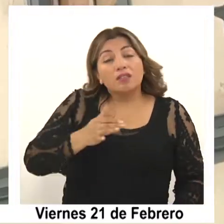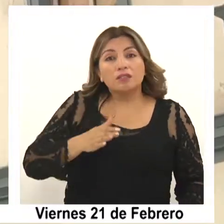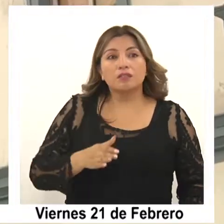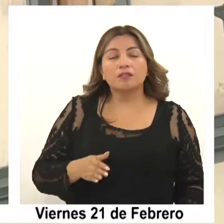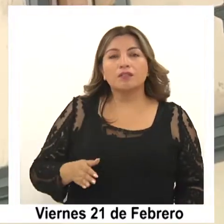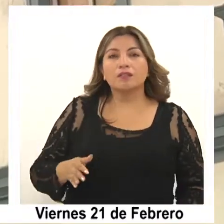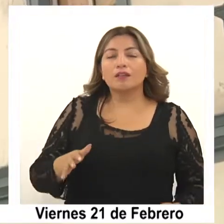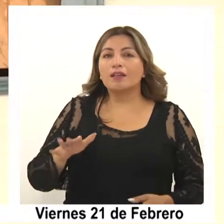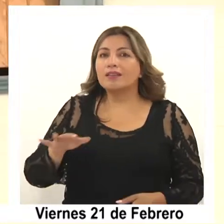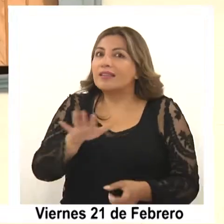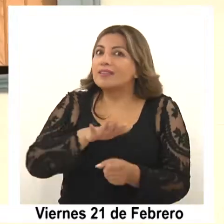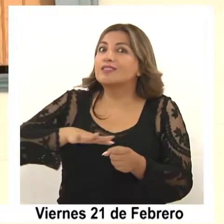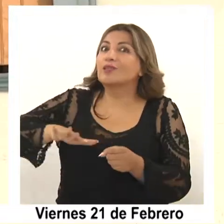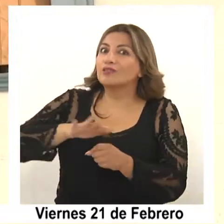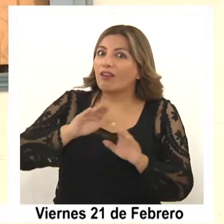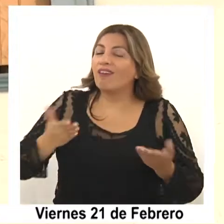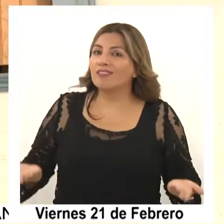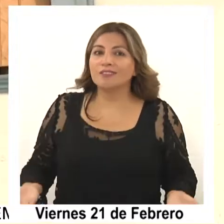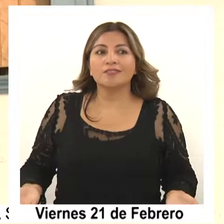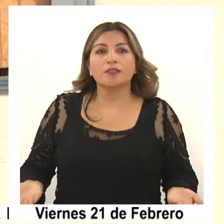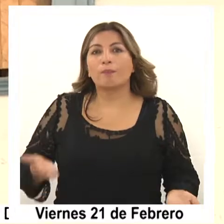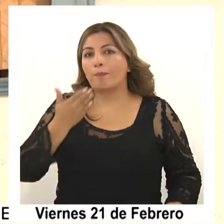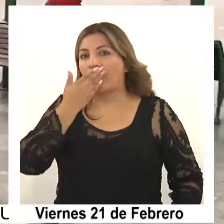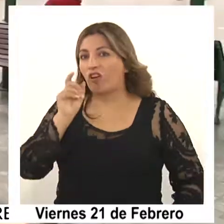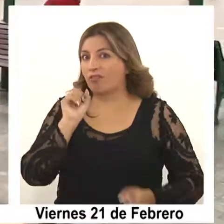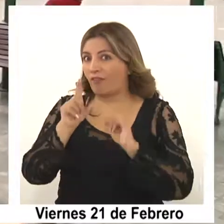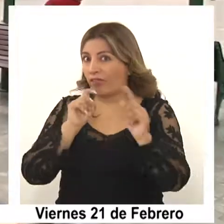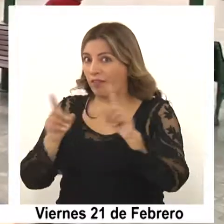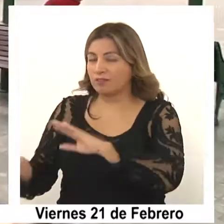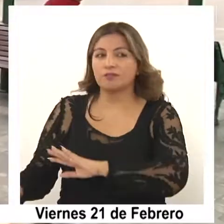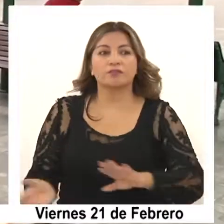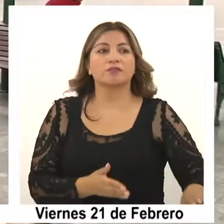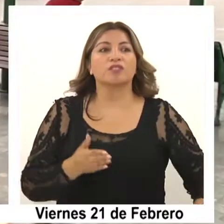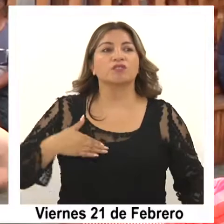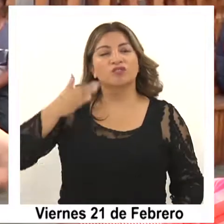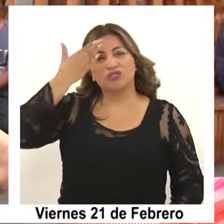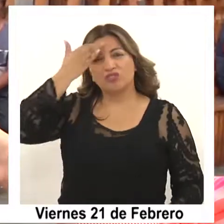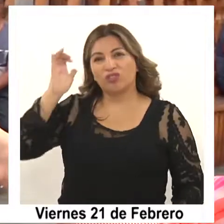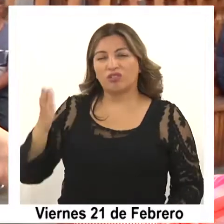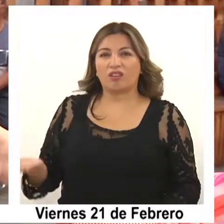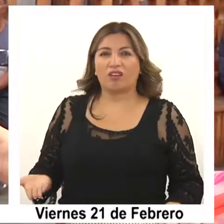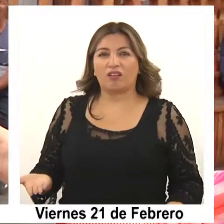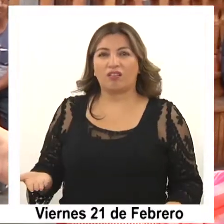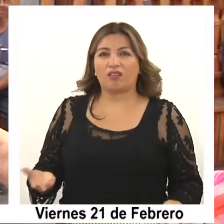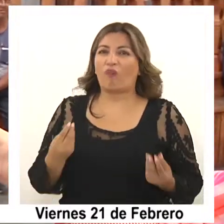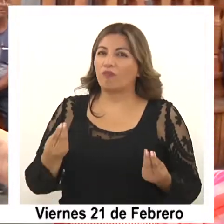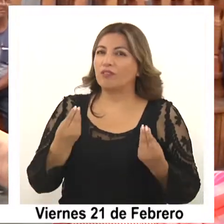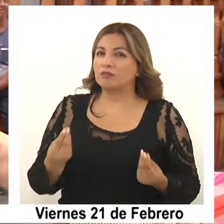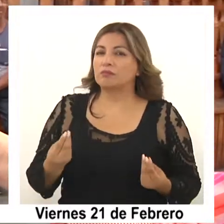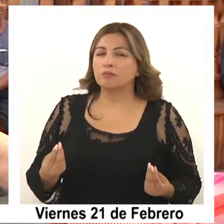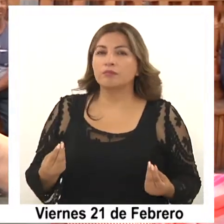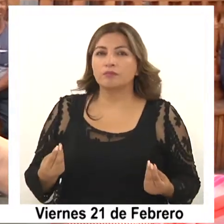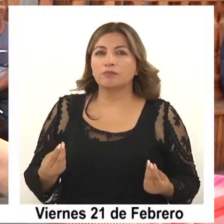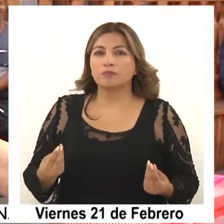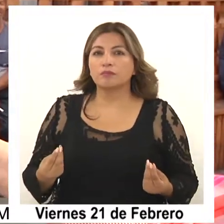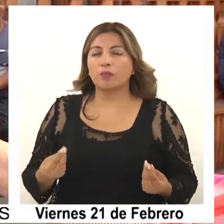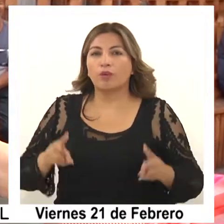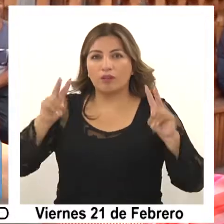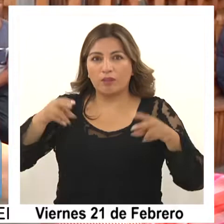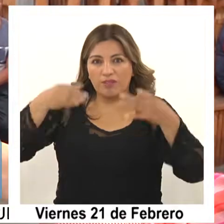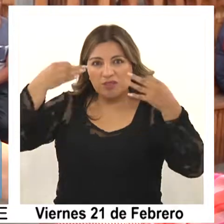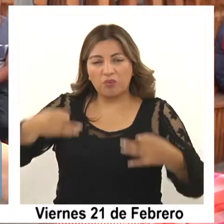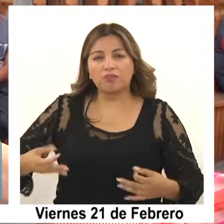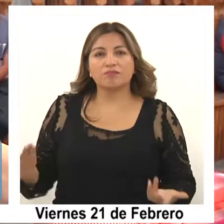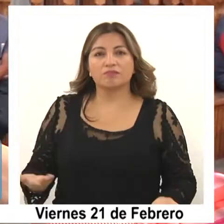que...? Sí, pero que como estamos en las circunstancias que estamos, tenemos que defendernos. Ah, yo creo que, bueno, por todo lo que está pasando, igual,